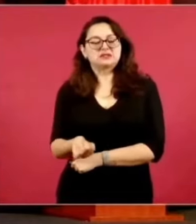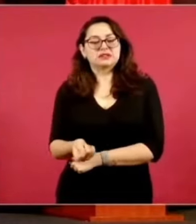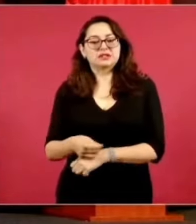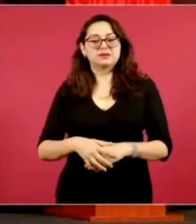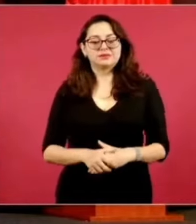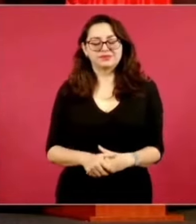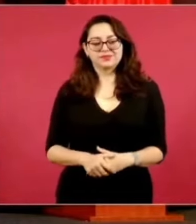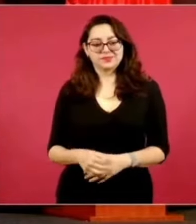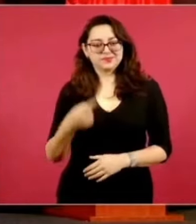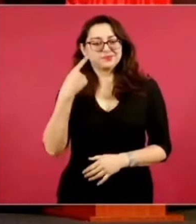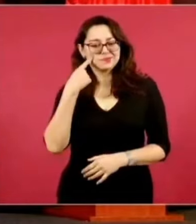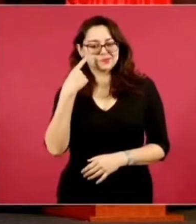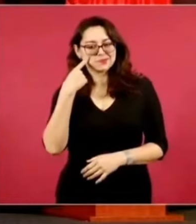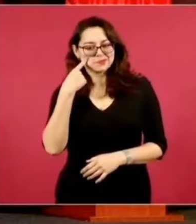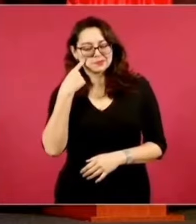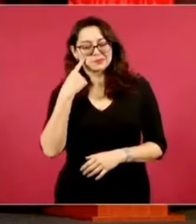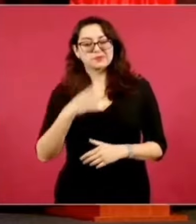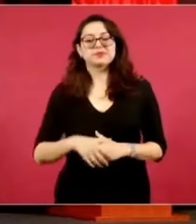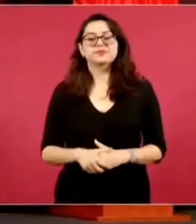Significa